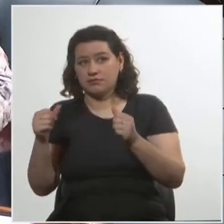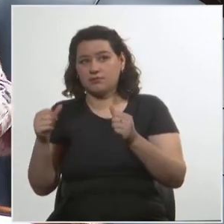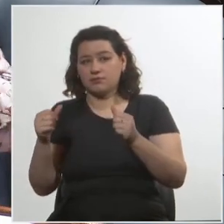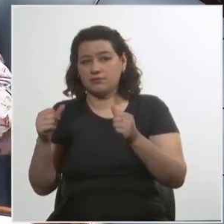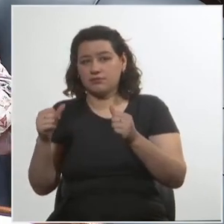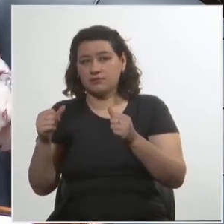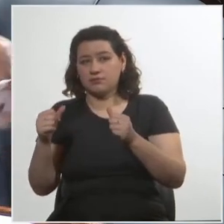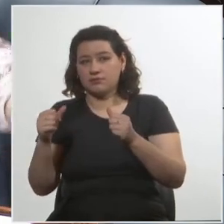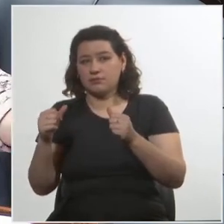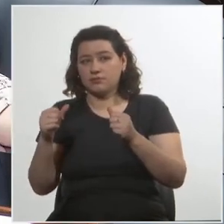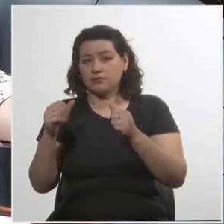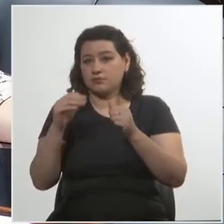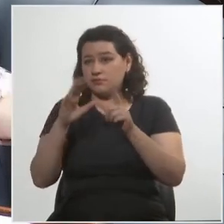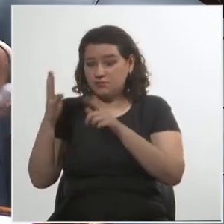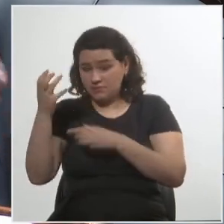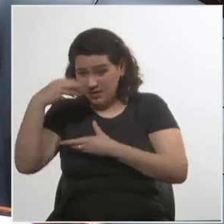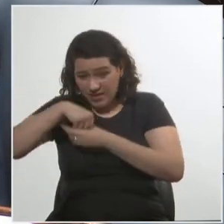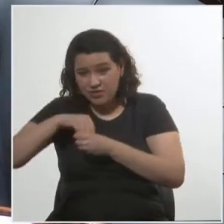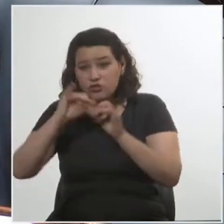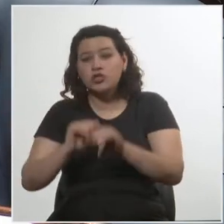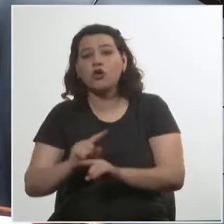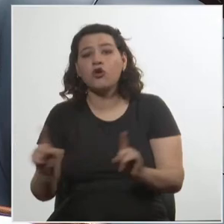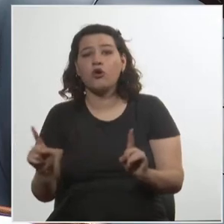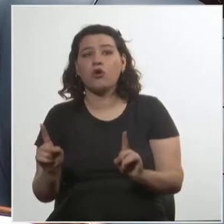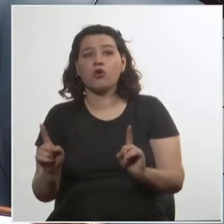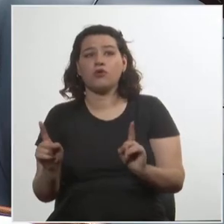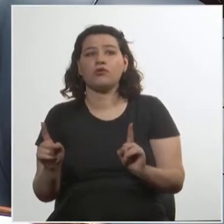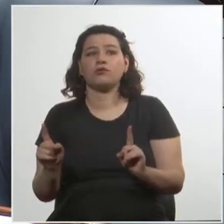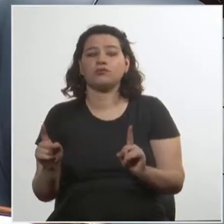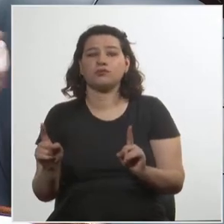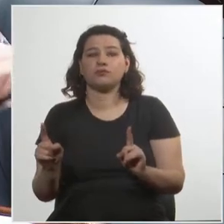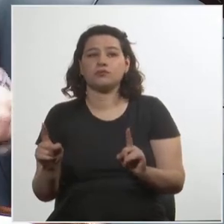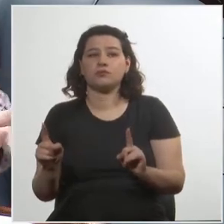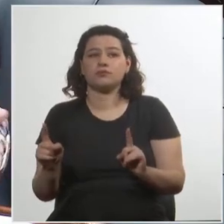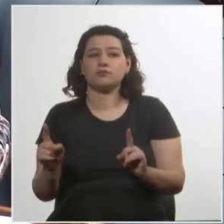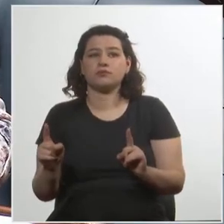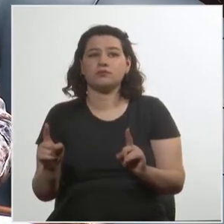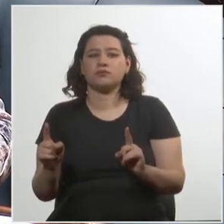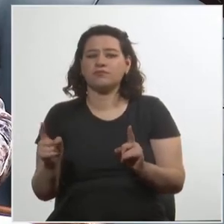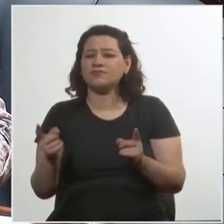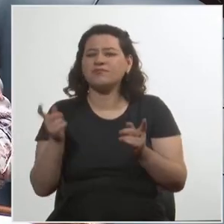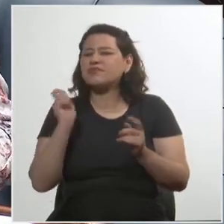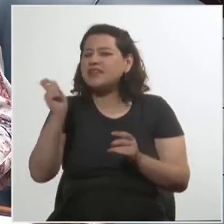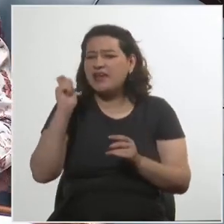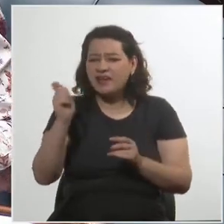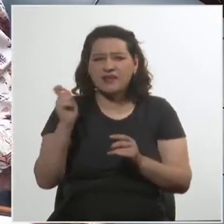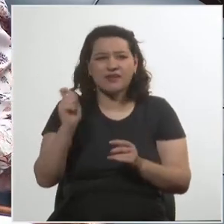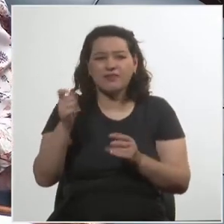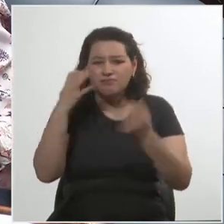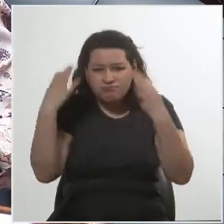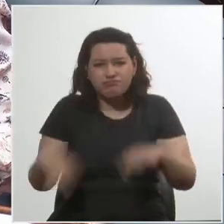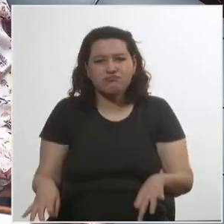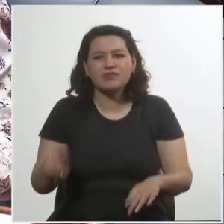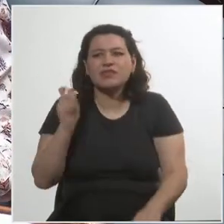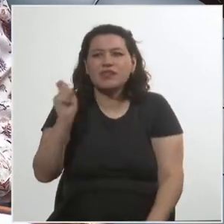se abarcan o no se abarcan son parte de las partes o no son partes de las partes qué partes estamos hablando